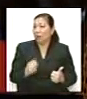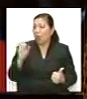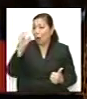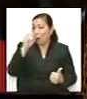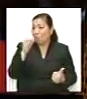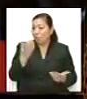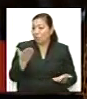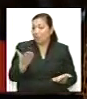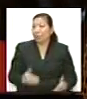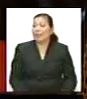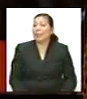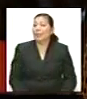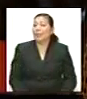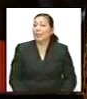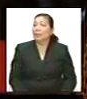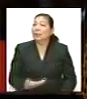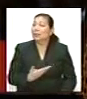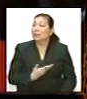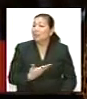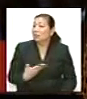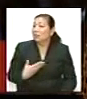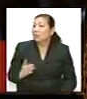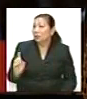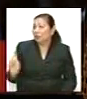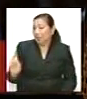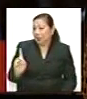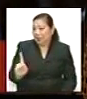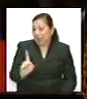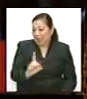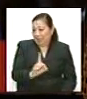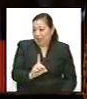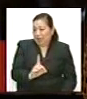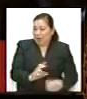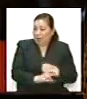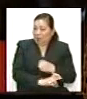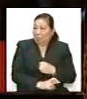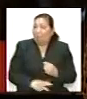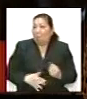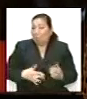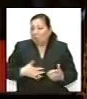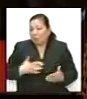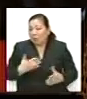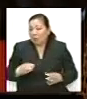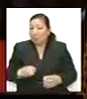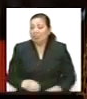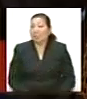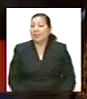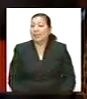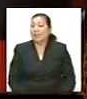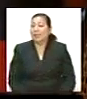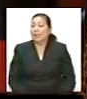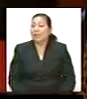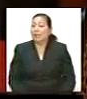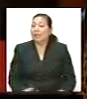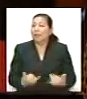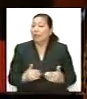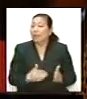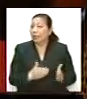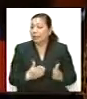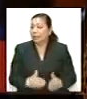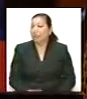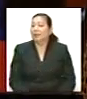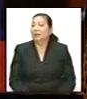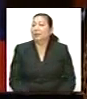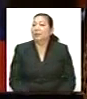que desde el ejecutivo de cada uno de nuestros países podamos lograr que este relacionamiento externo